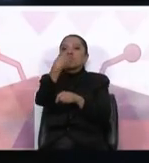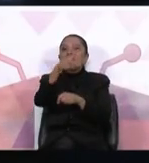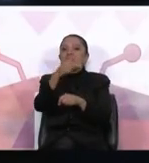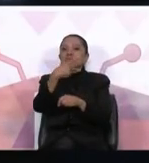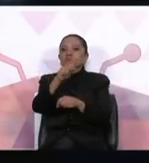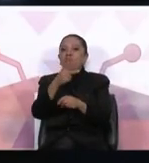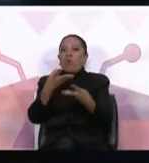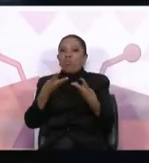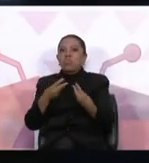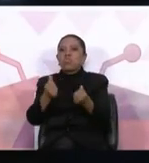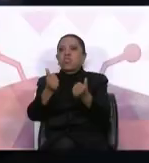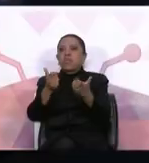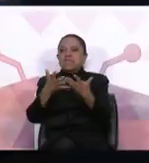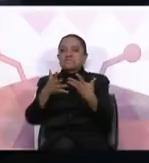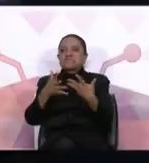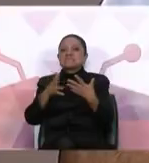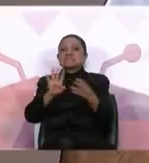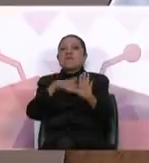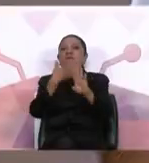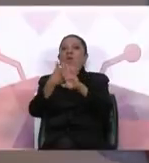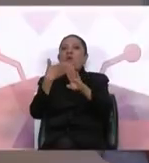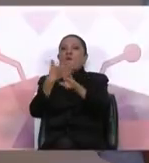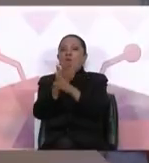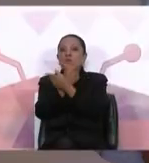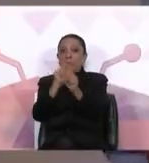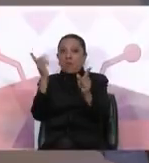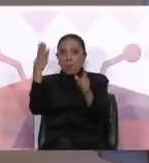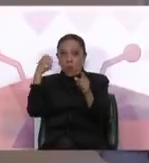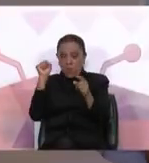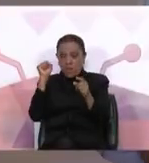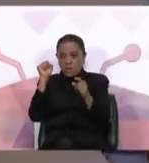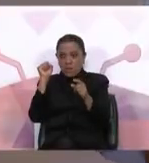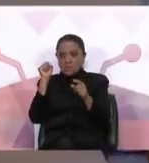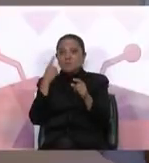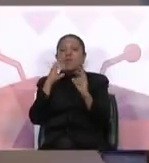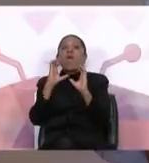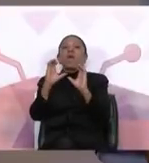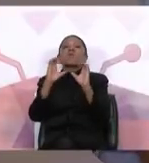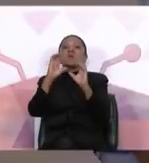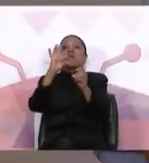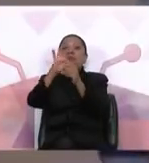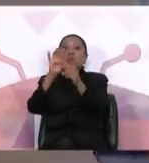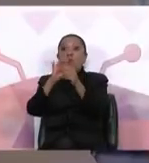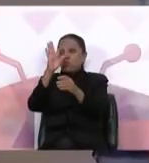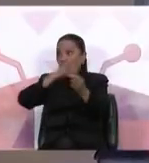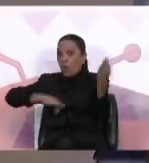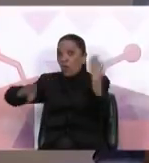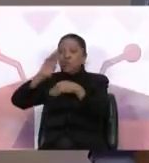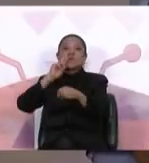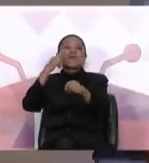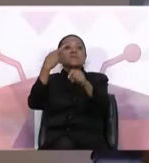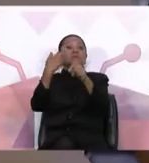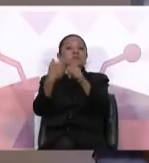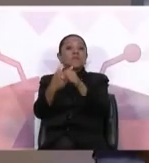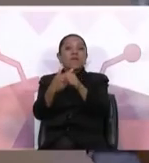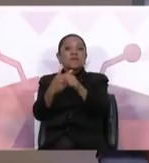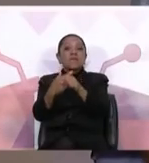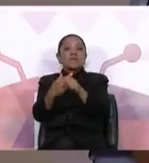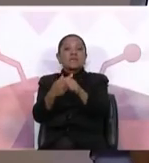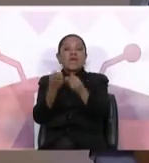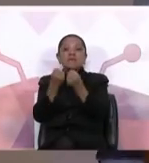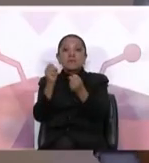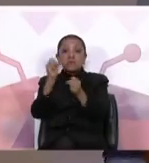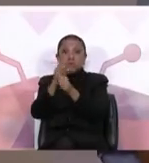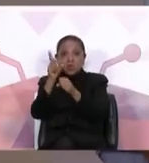contra de la democracia en morelos vamos a cuidar el voto todos es responsabilidad de toda la sociedad cuando vean cosas